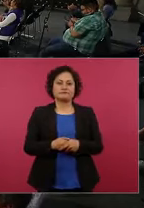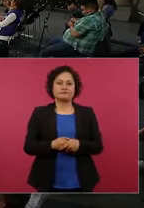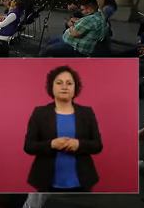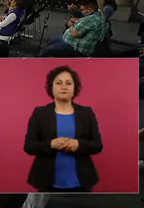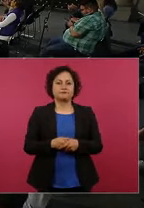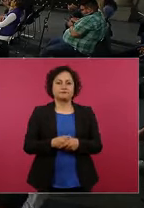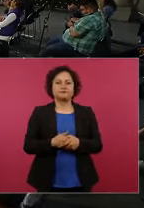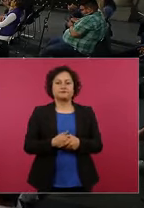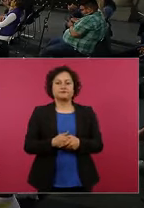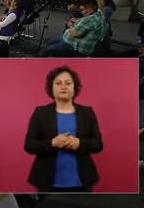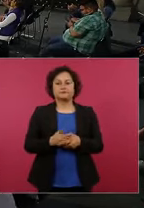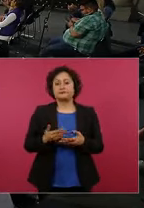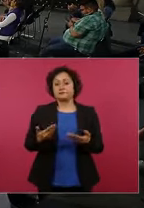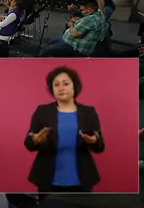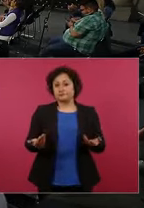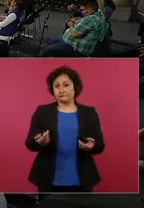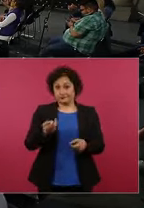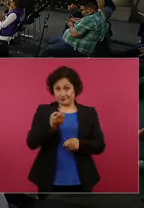Con esa información